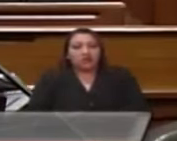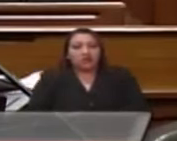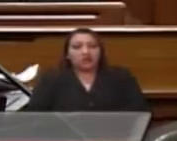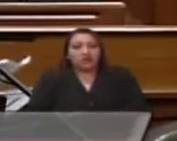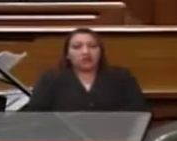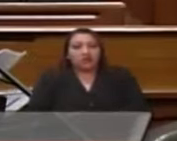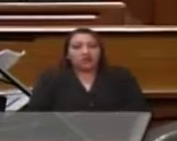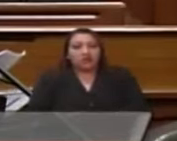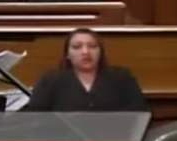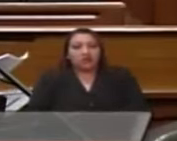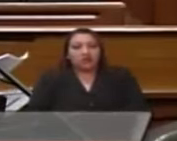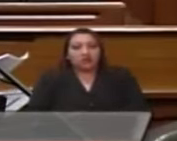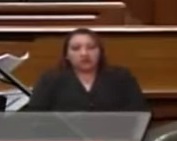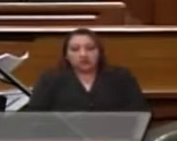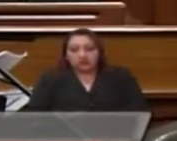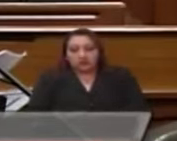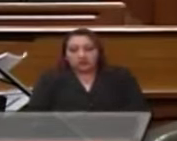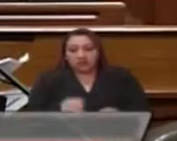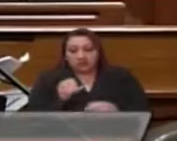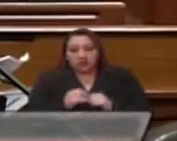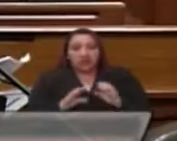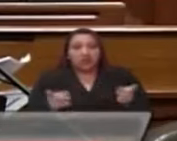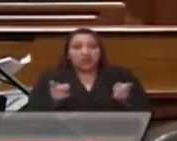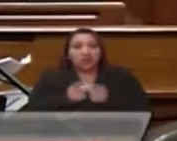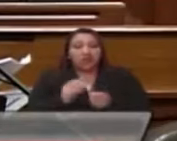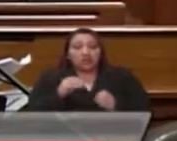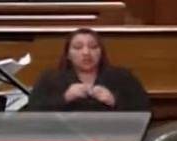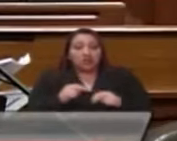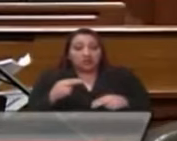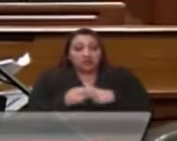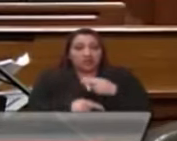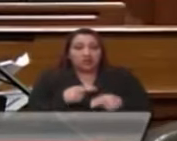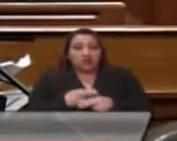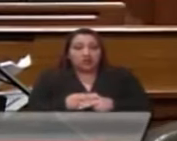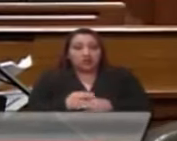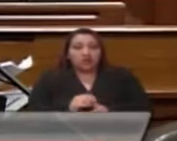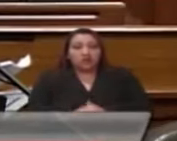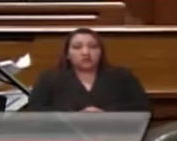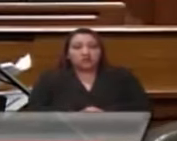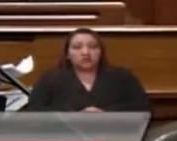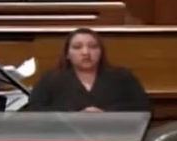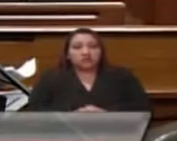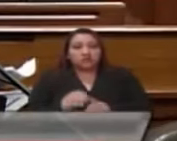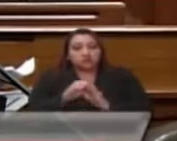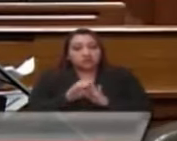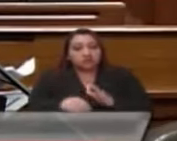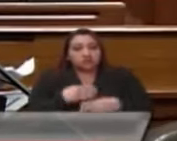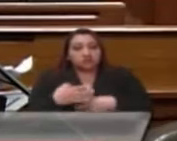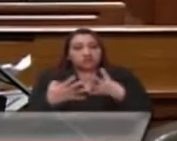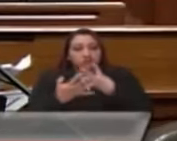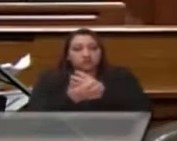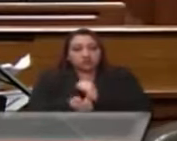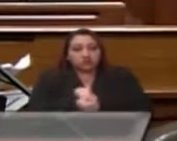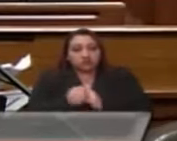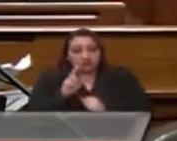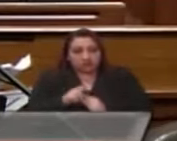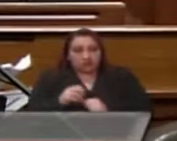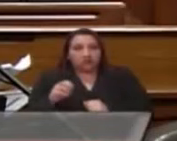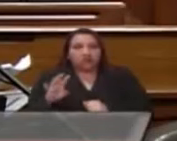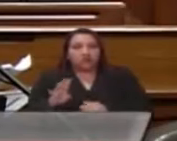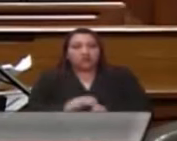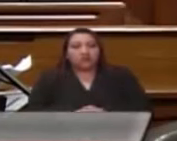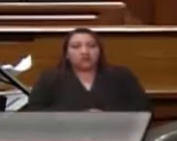De otro lado, concluiremos la implementación a nivel nacional del Código Procesal Penal del